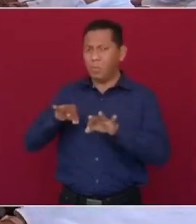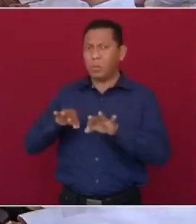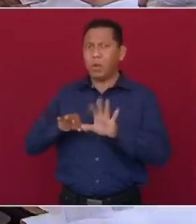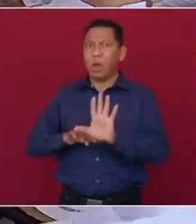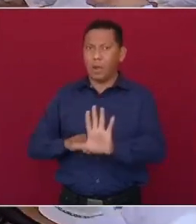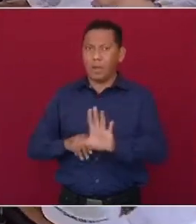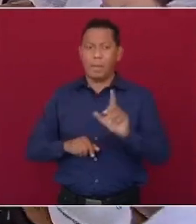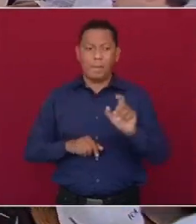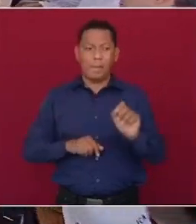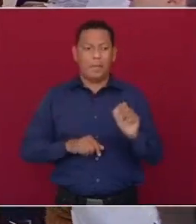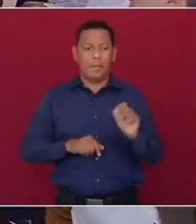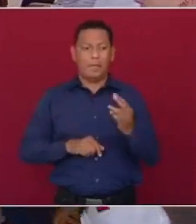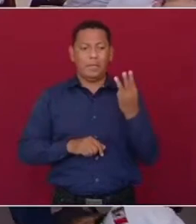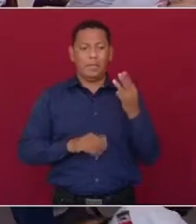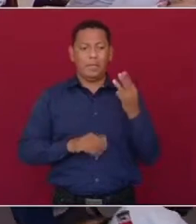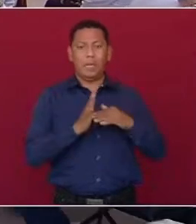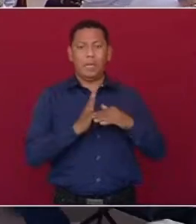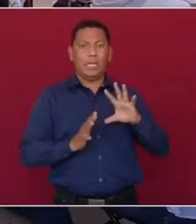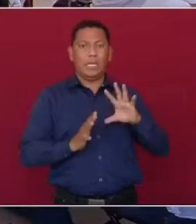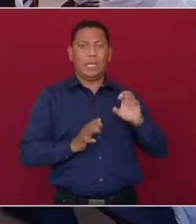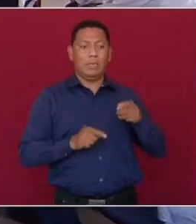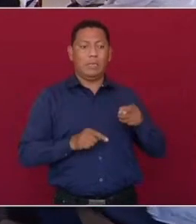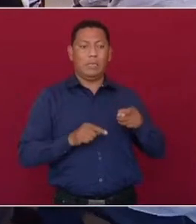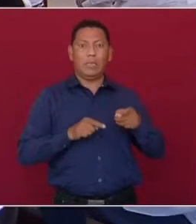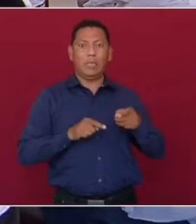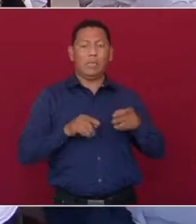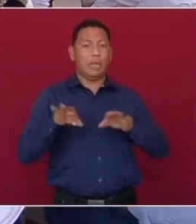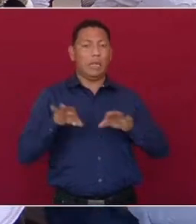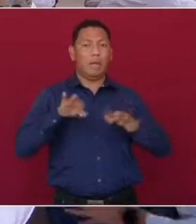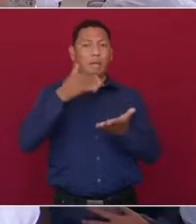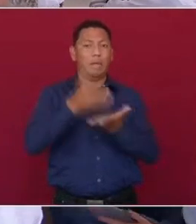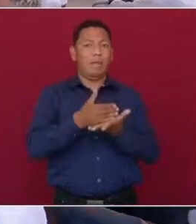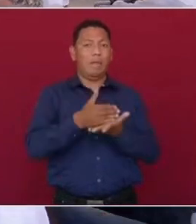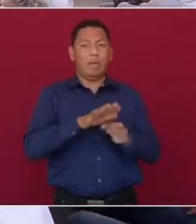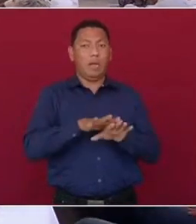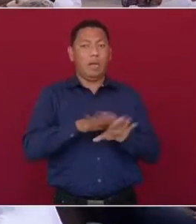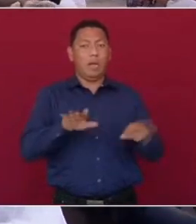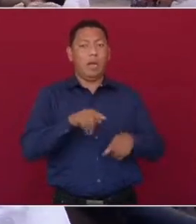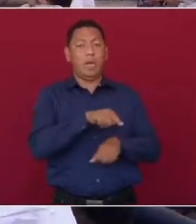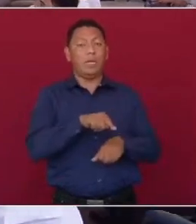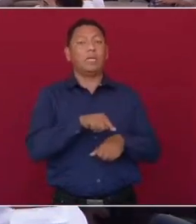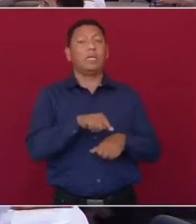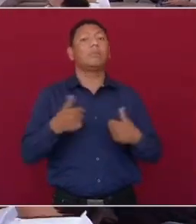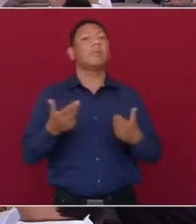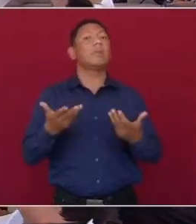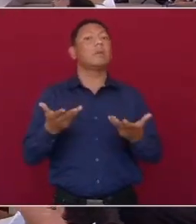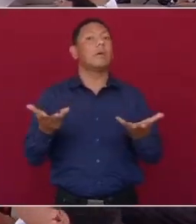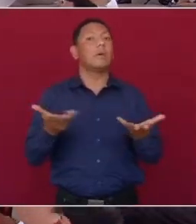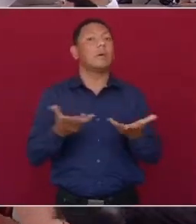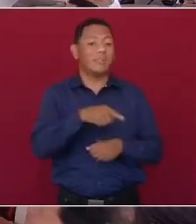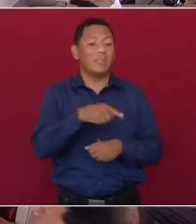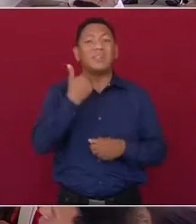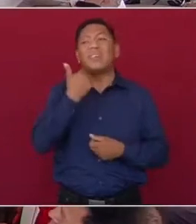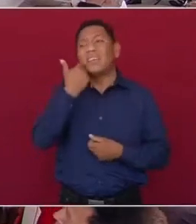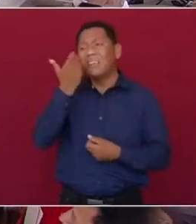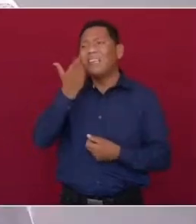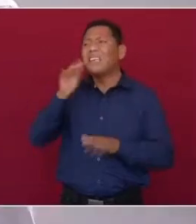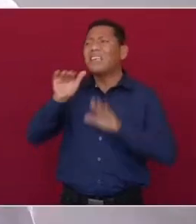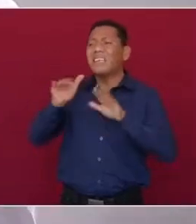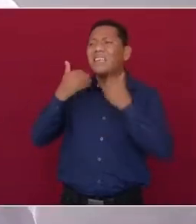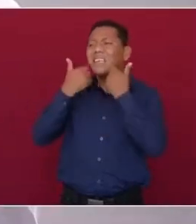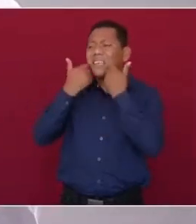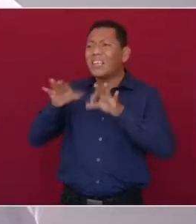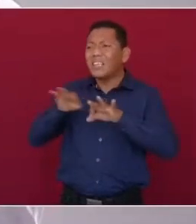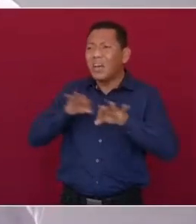los 23,500 que van a demandar trabajo? Por eso están